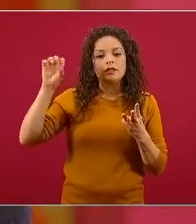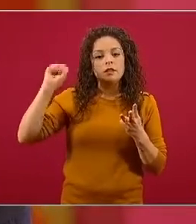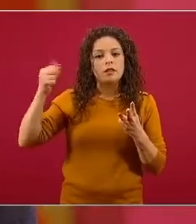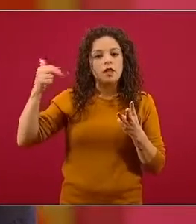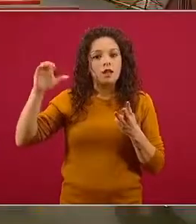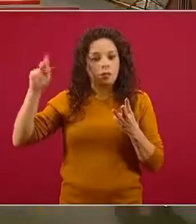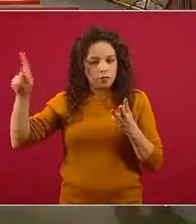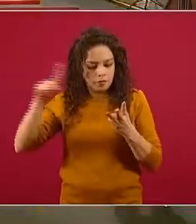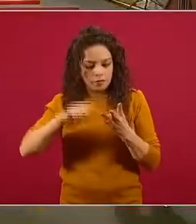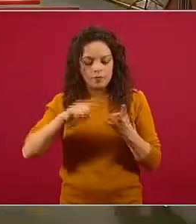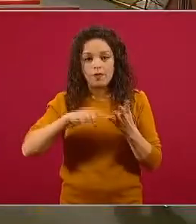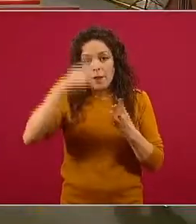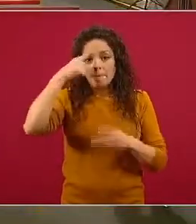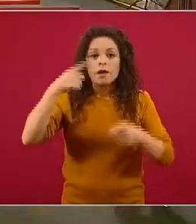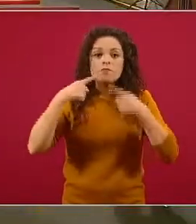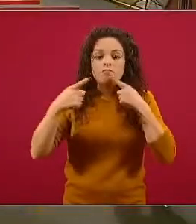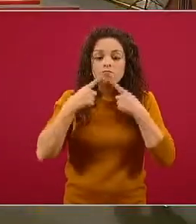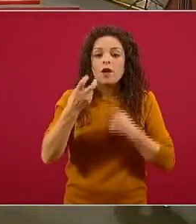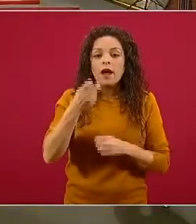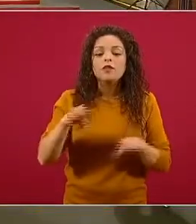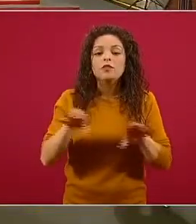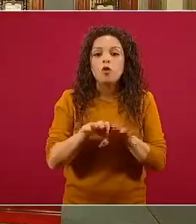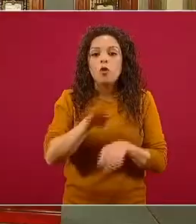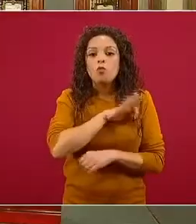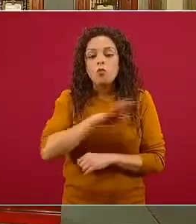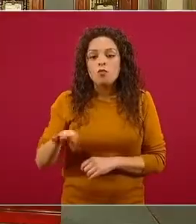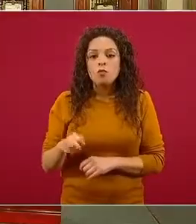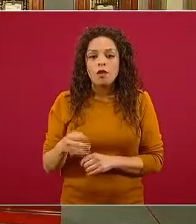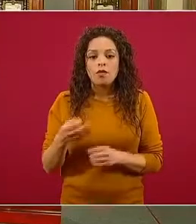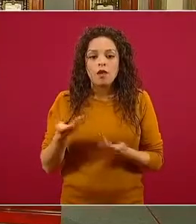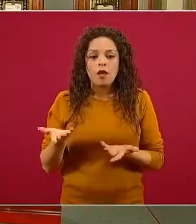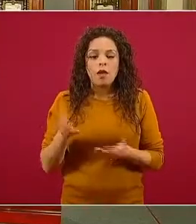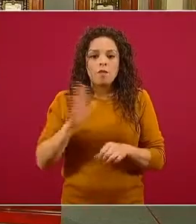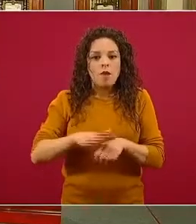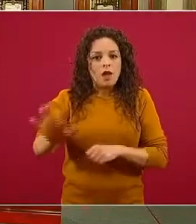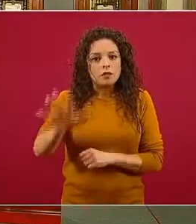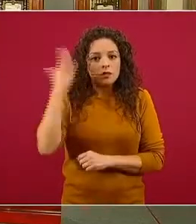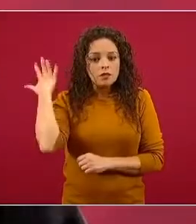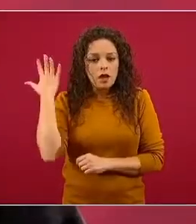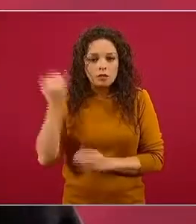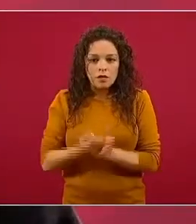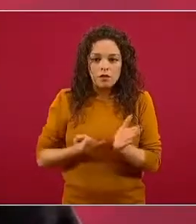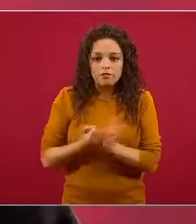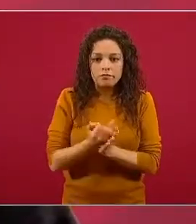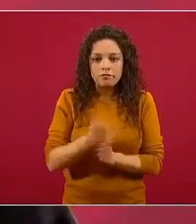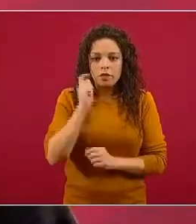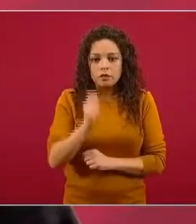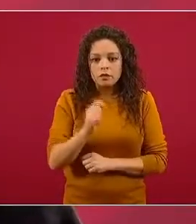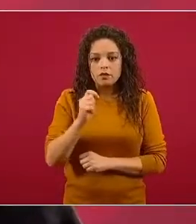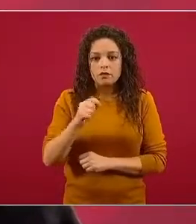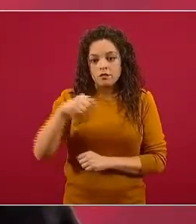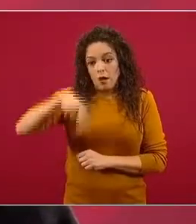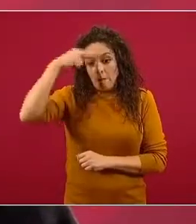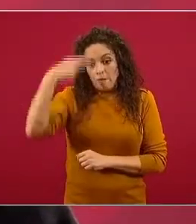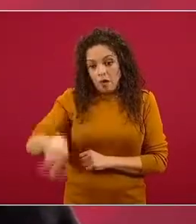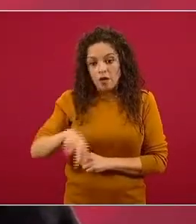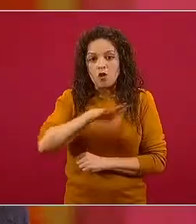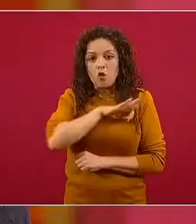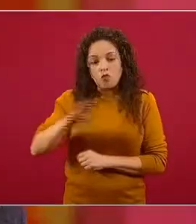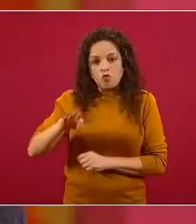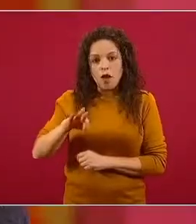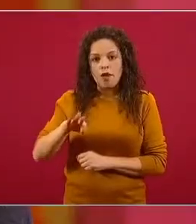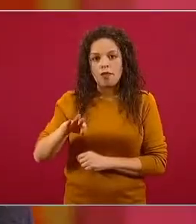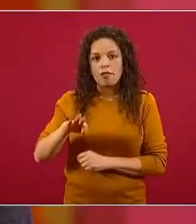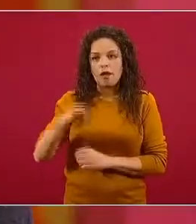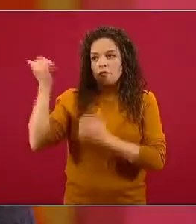sobre este empeño de concretar de manera inmediata la oportunidad de que México tenga acceso temprano a las